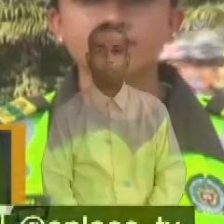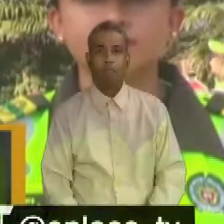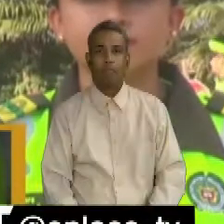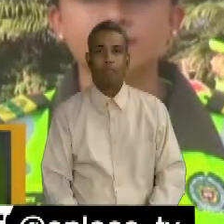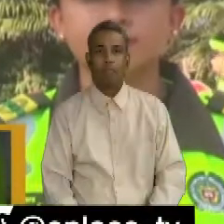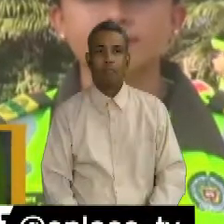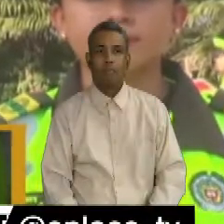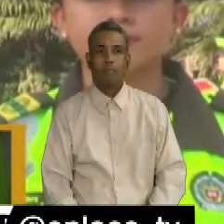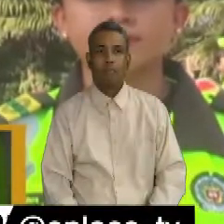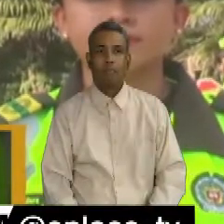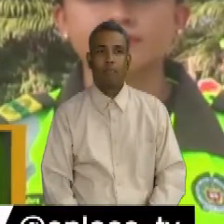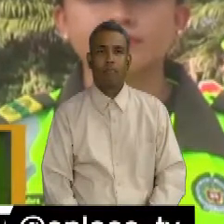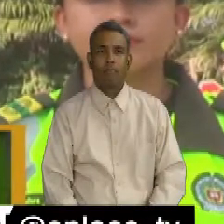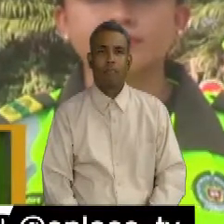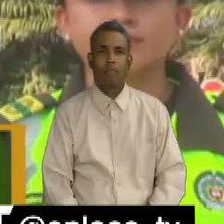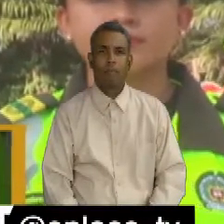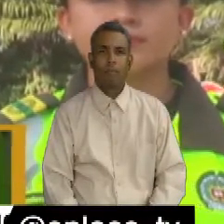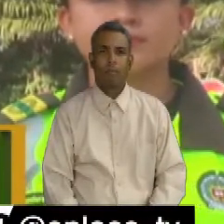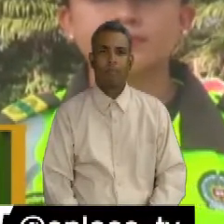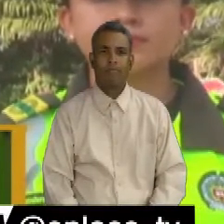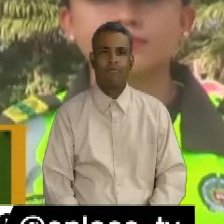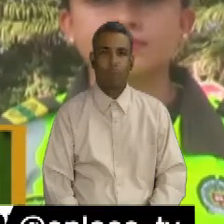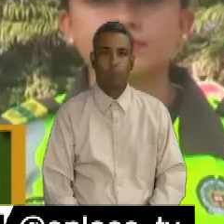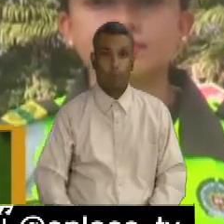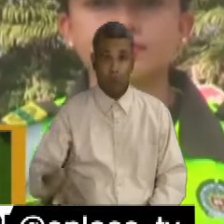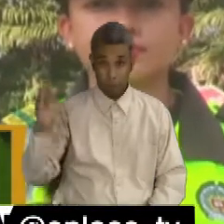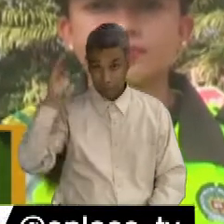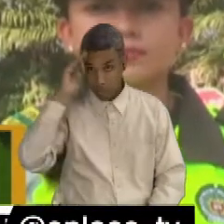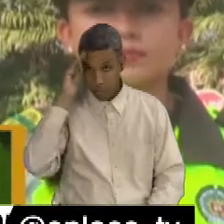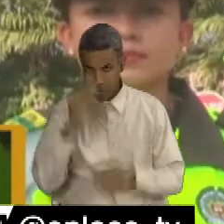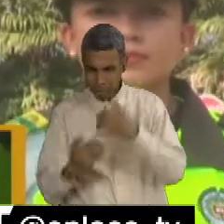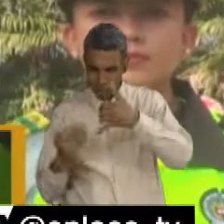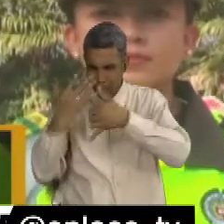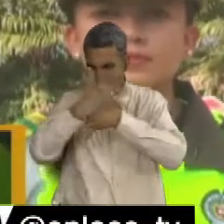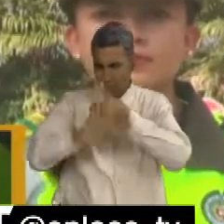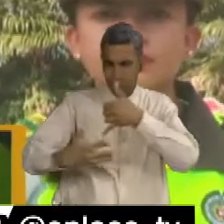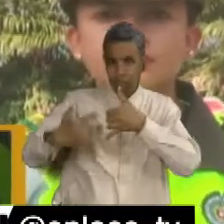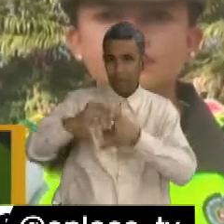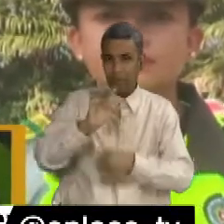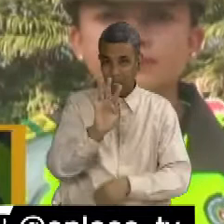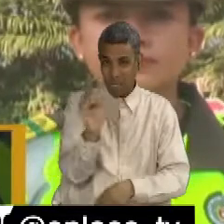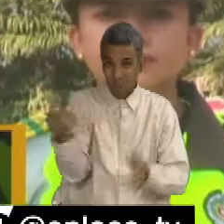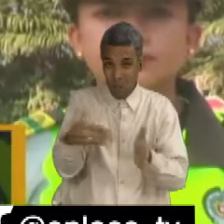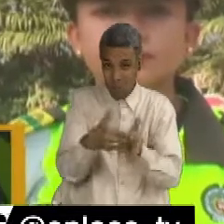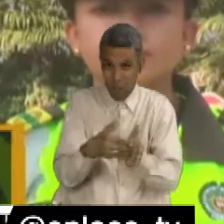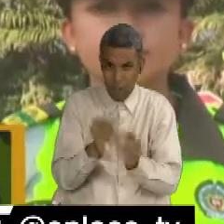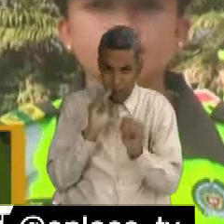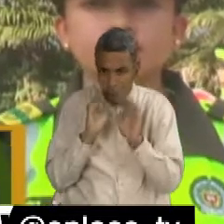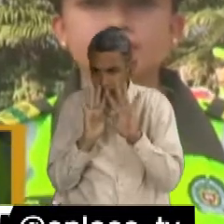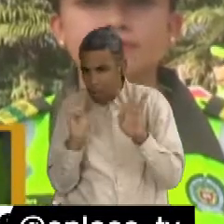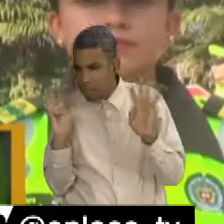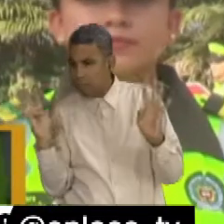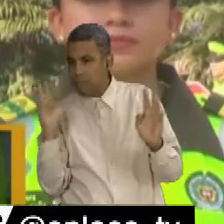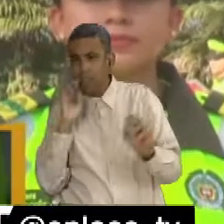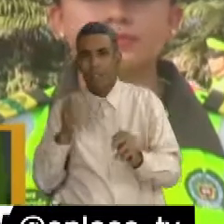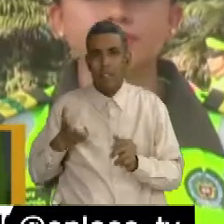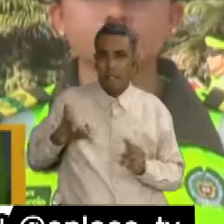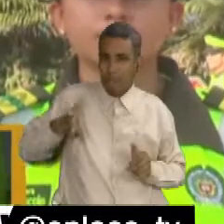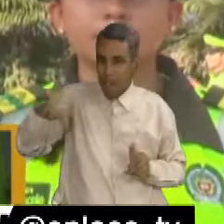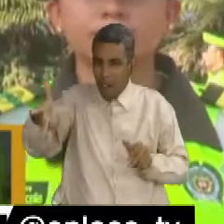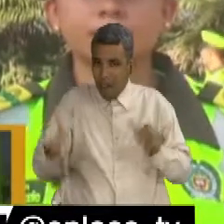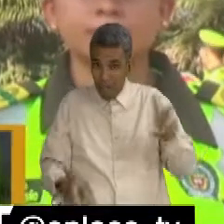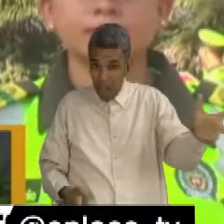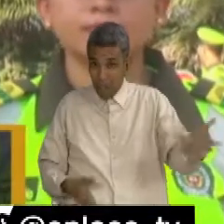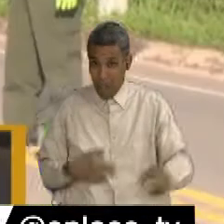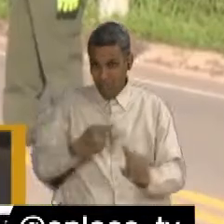Una fuerza efectiva de aproximadamente 40.000 uniformados que van a estar custodiando las vías nacionales a lo largo y